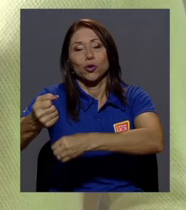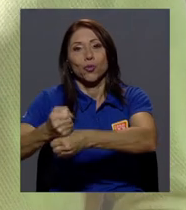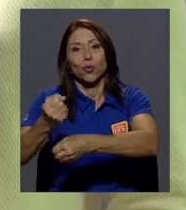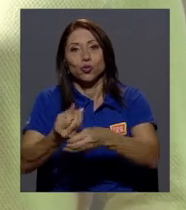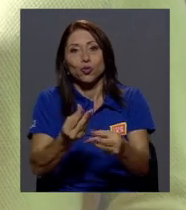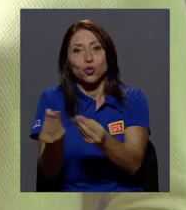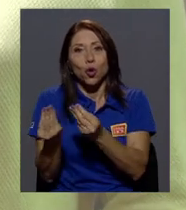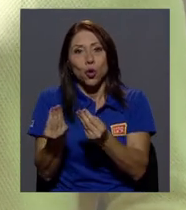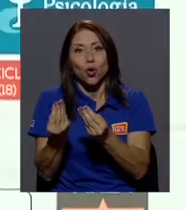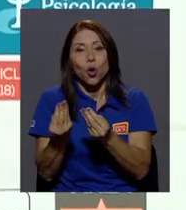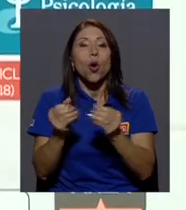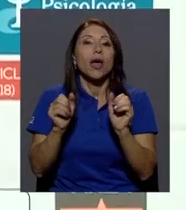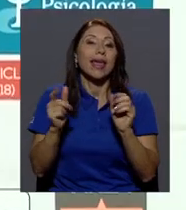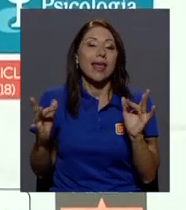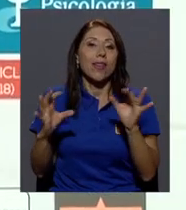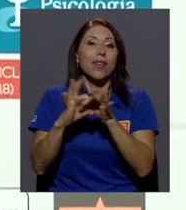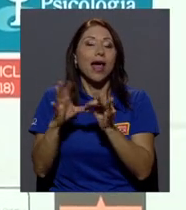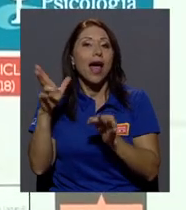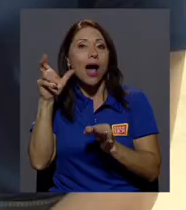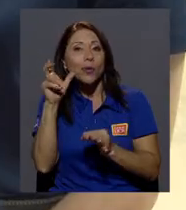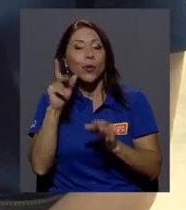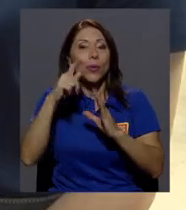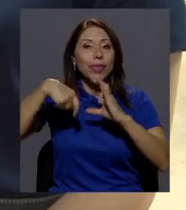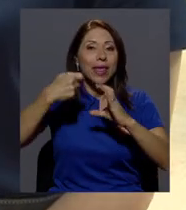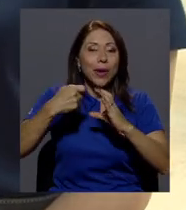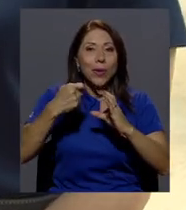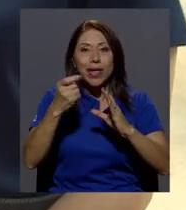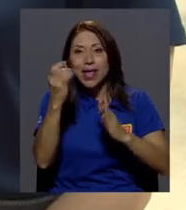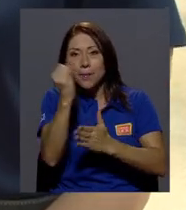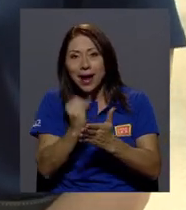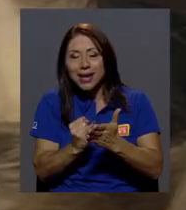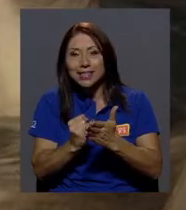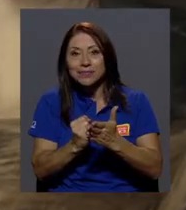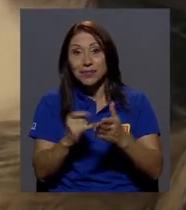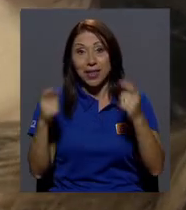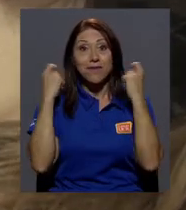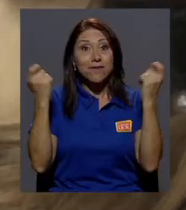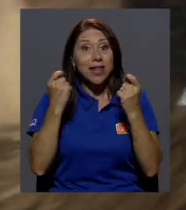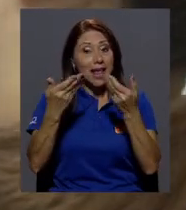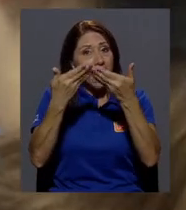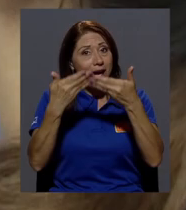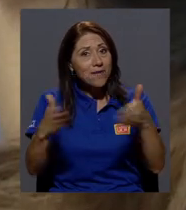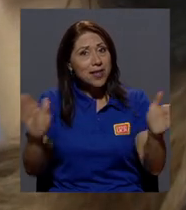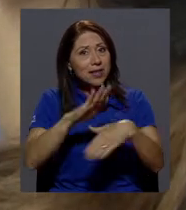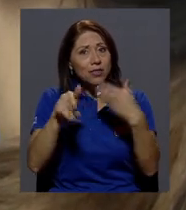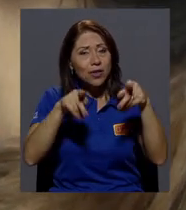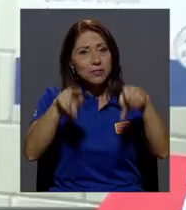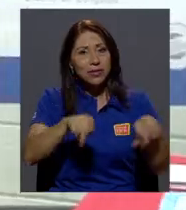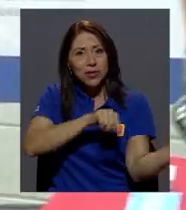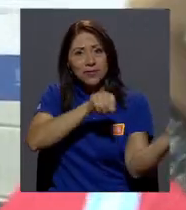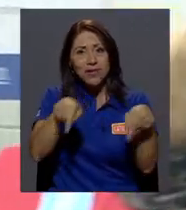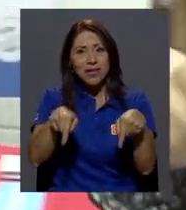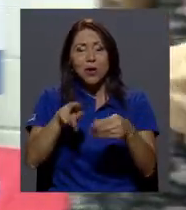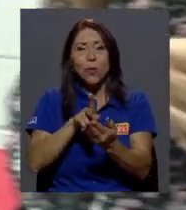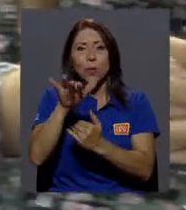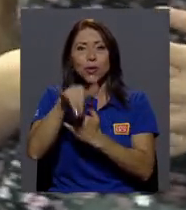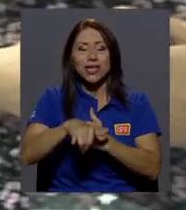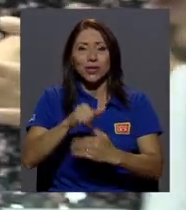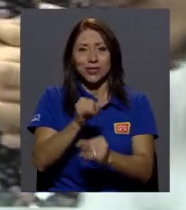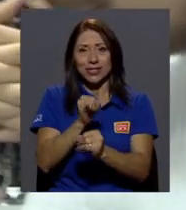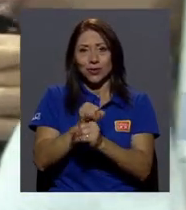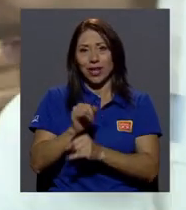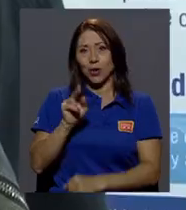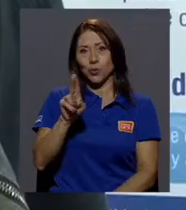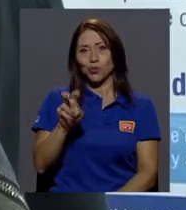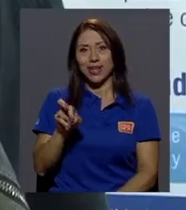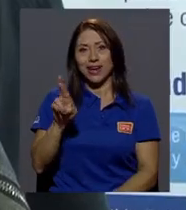con audio, con video y con imágenes. La Feria Vocacional es abierta a todo público. Es un proyecto institucional de la UCR con